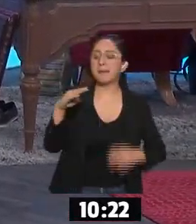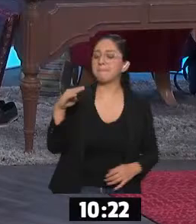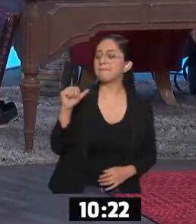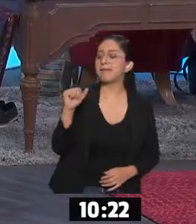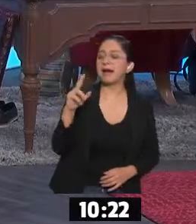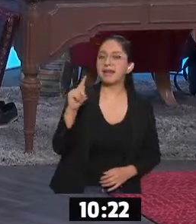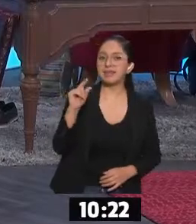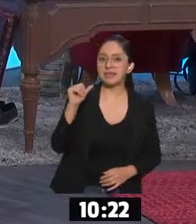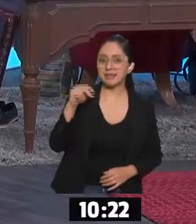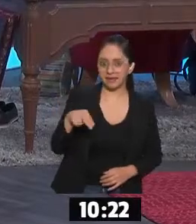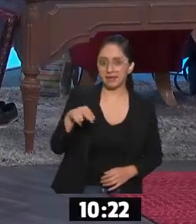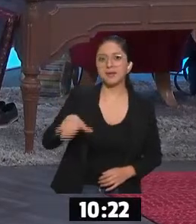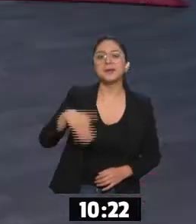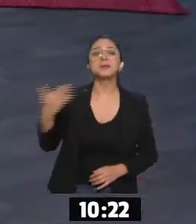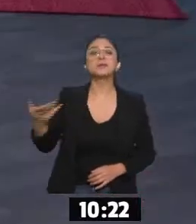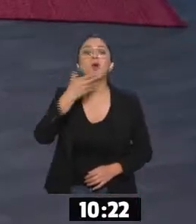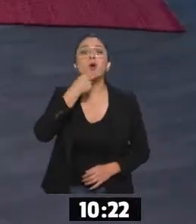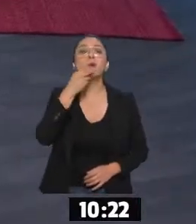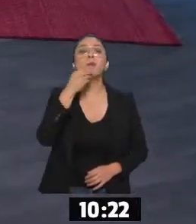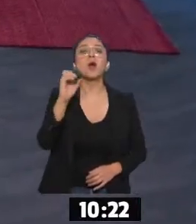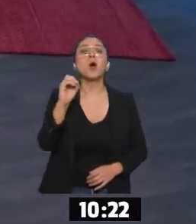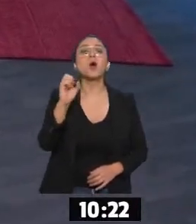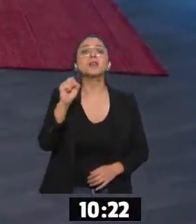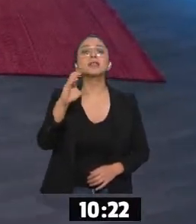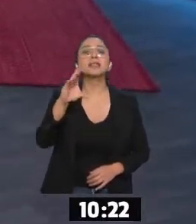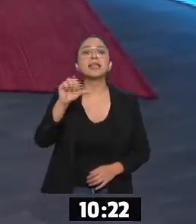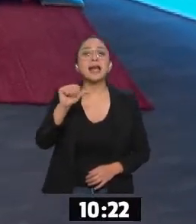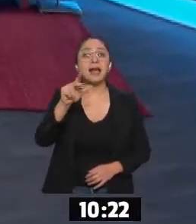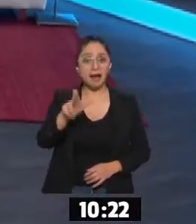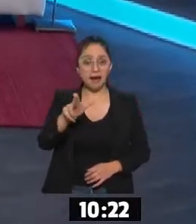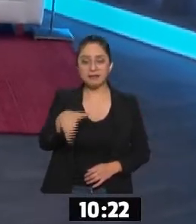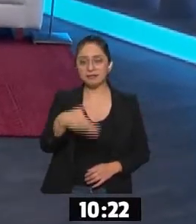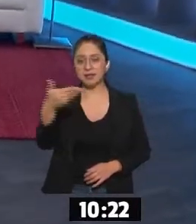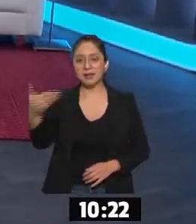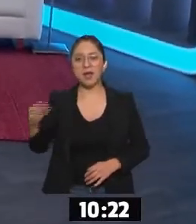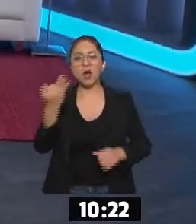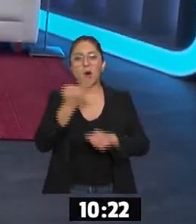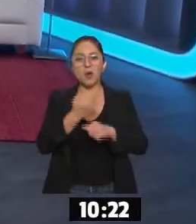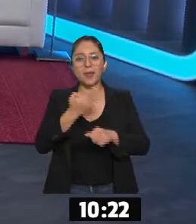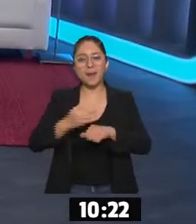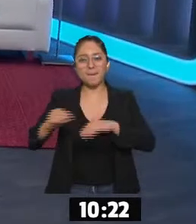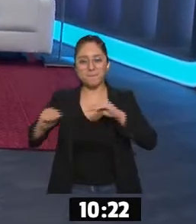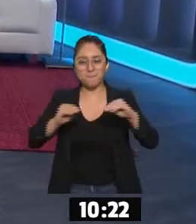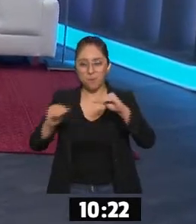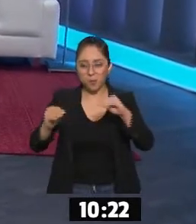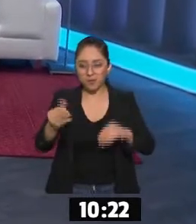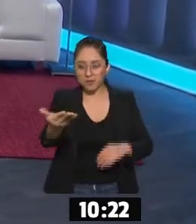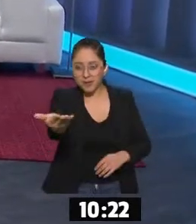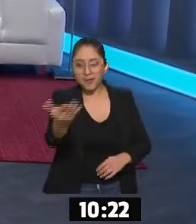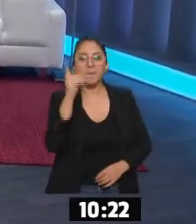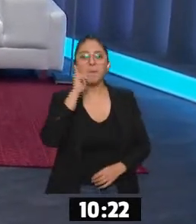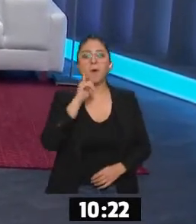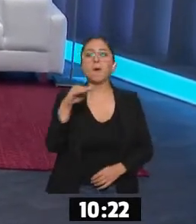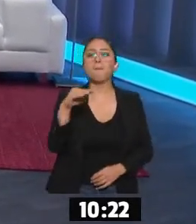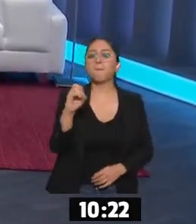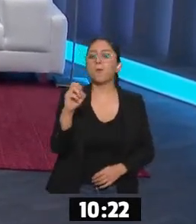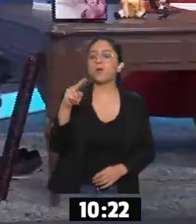Javier. Oscar Fiesco. Y venga ese movimiento de caderas para Mónica.